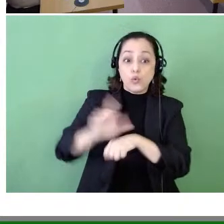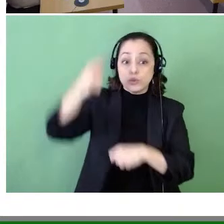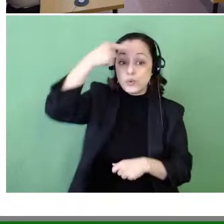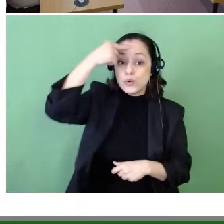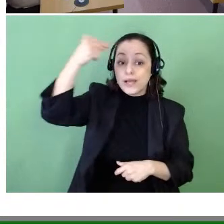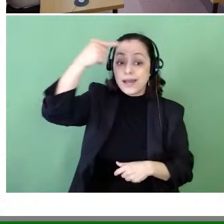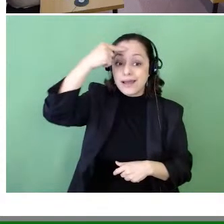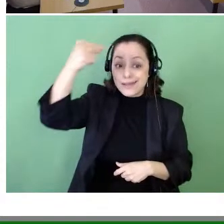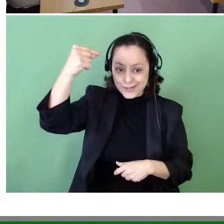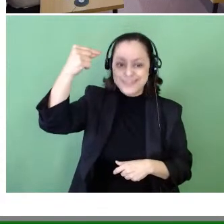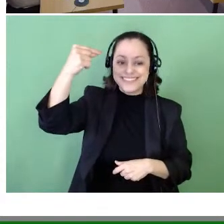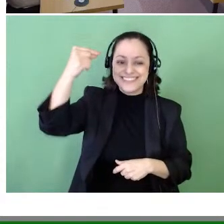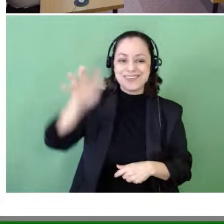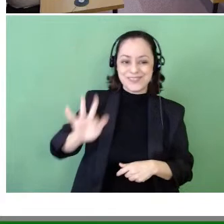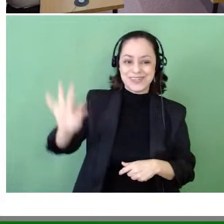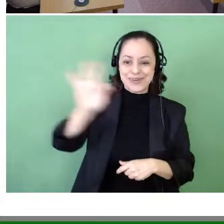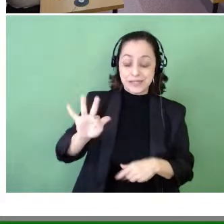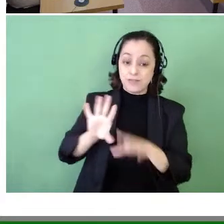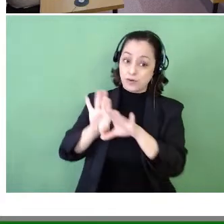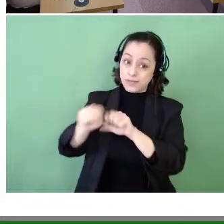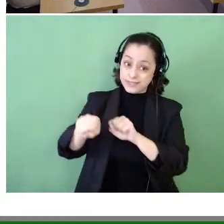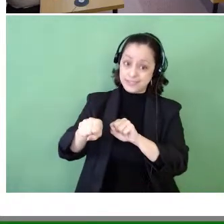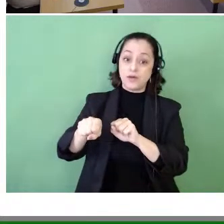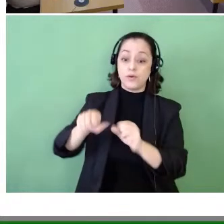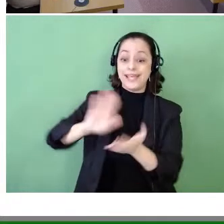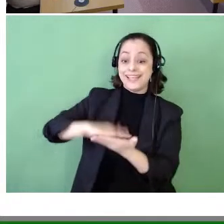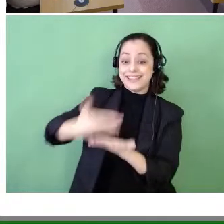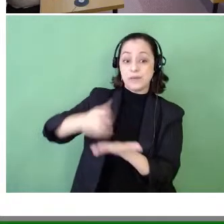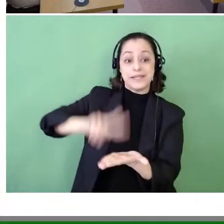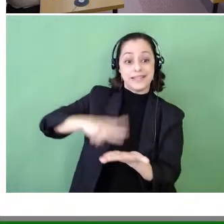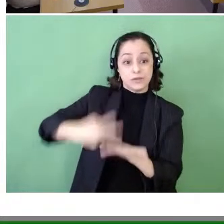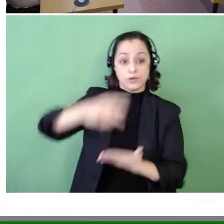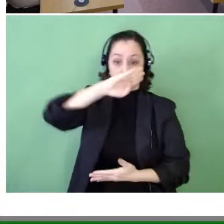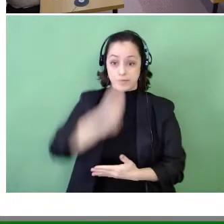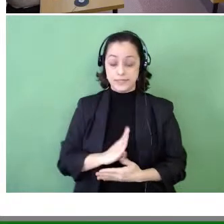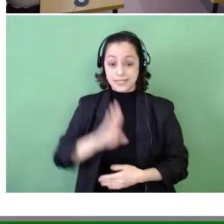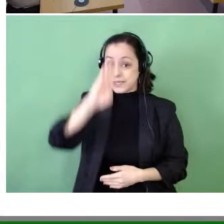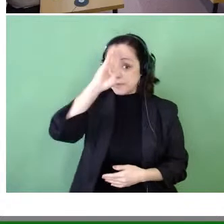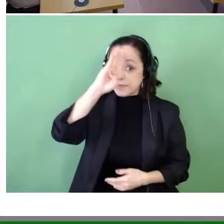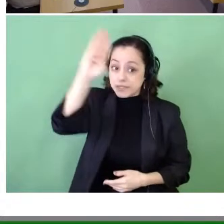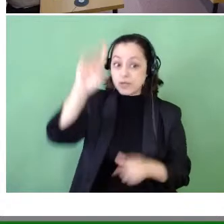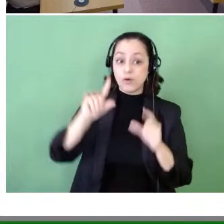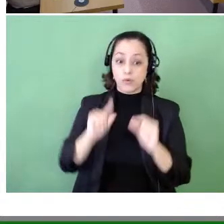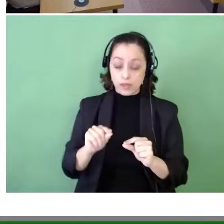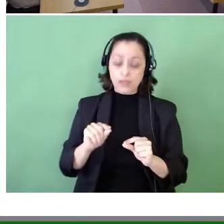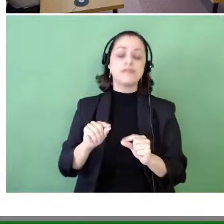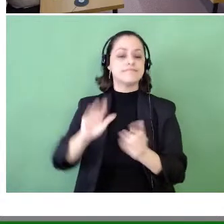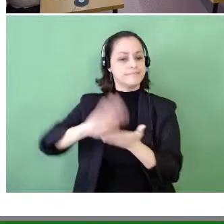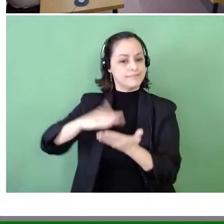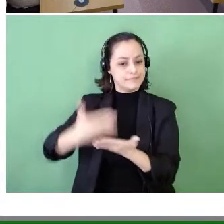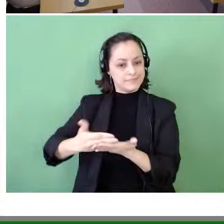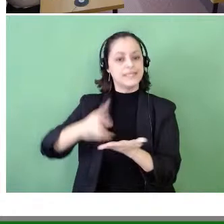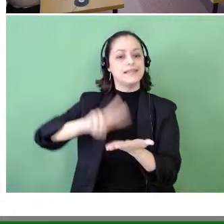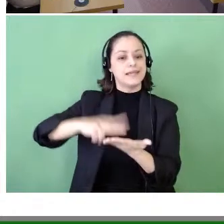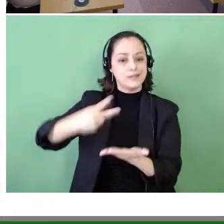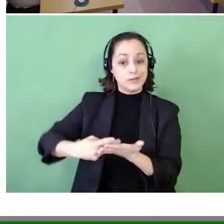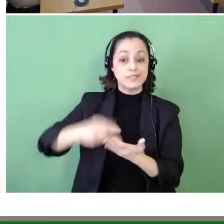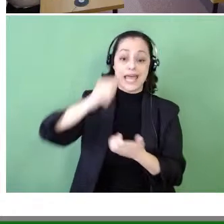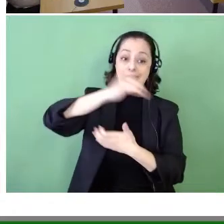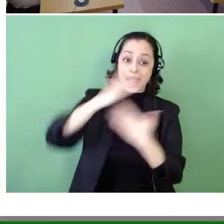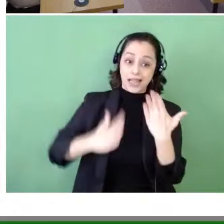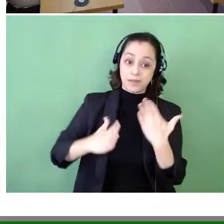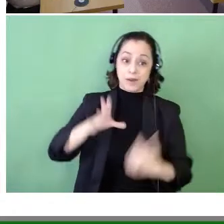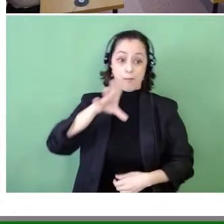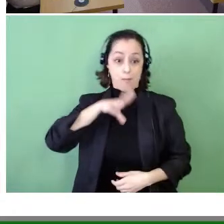de intérpretes y traductores en Brasil, específicamente de intérpretes y traductores de libras y portugués. Y